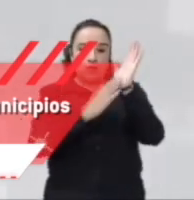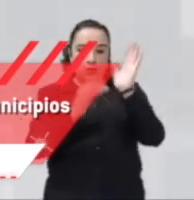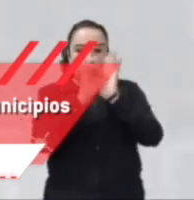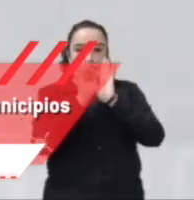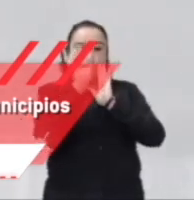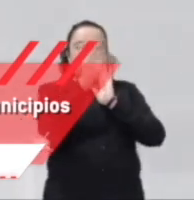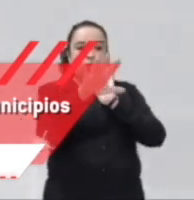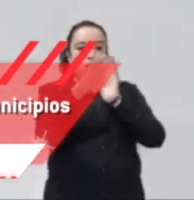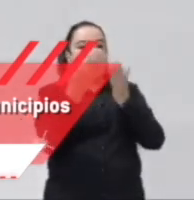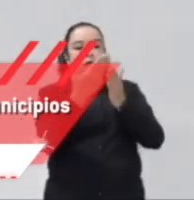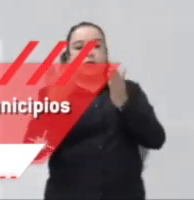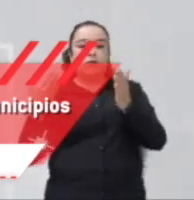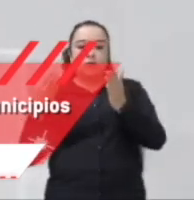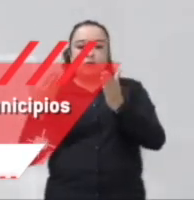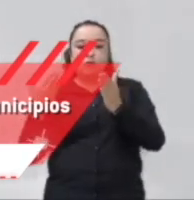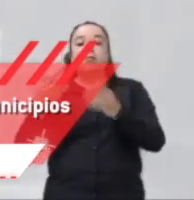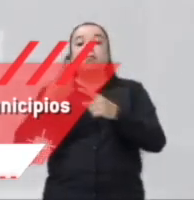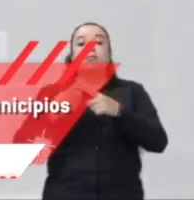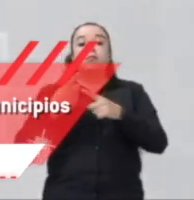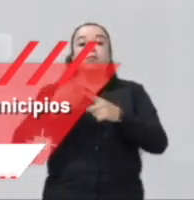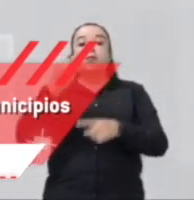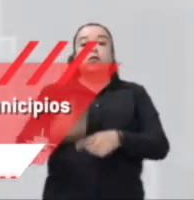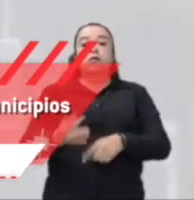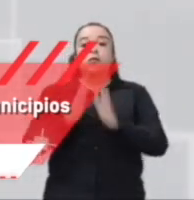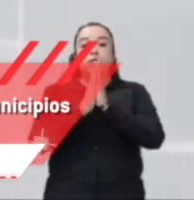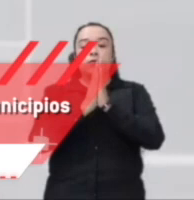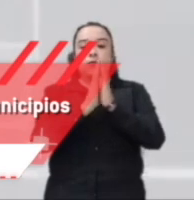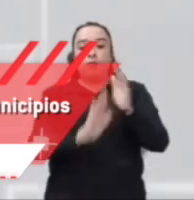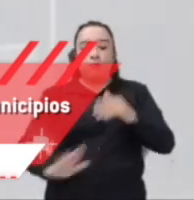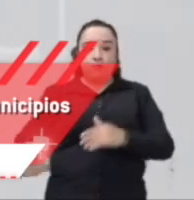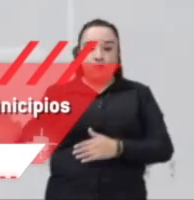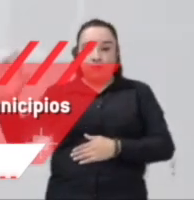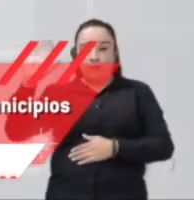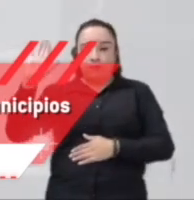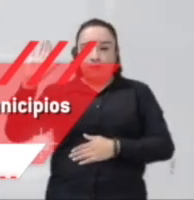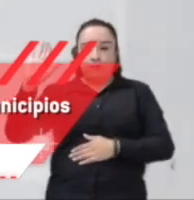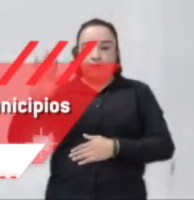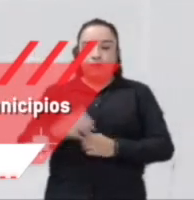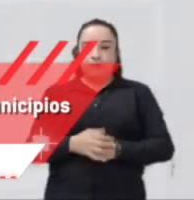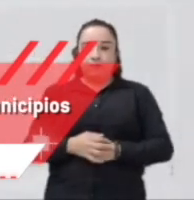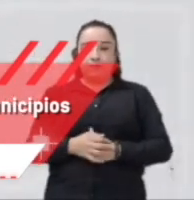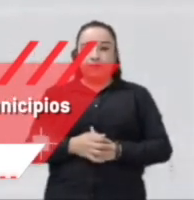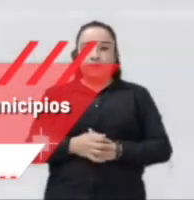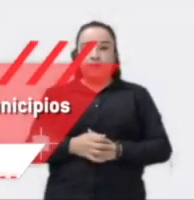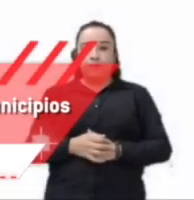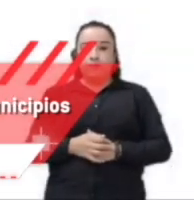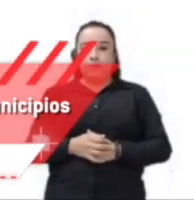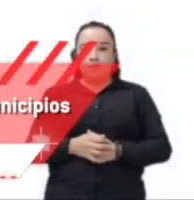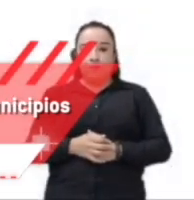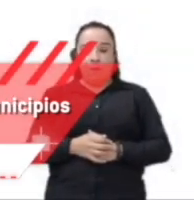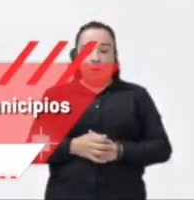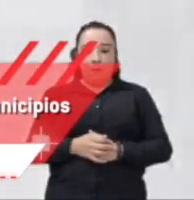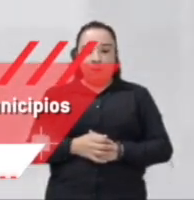para elegir a las candidatas Así que el ieeh de ver a modificar la lista y partir de los municipios donde no han